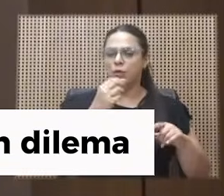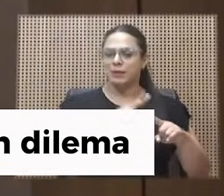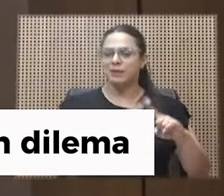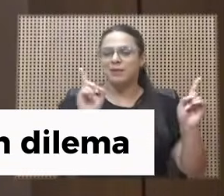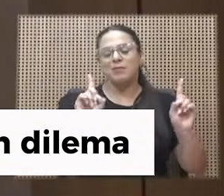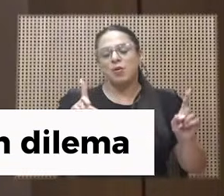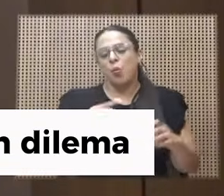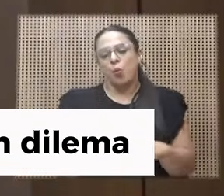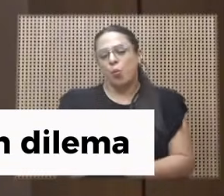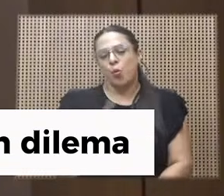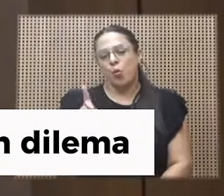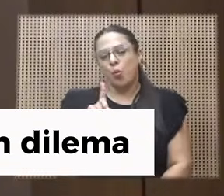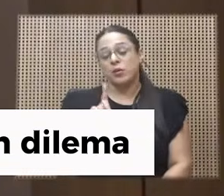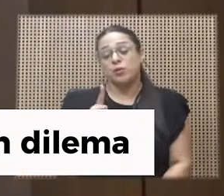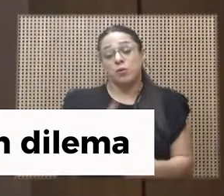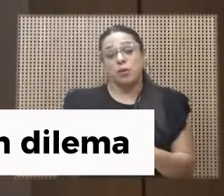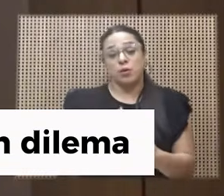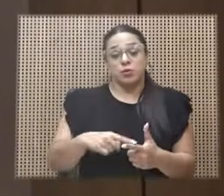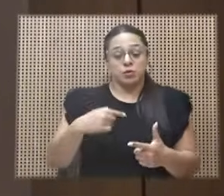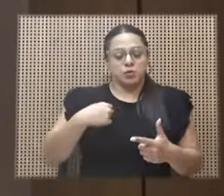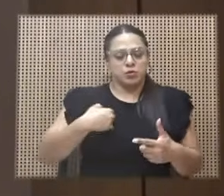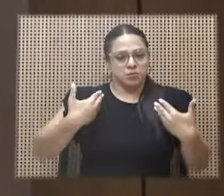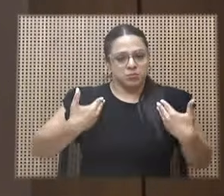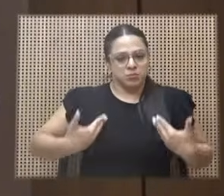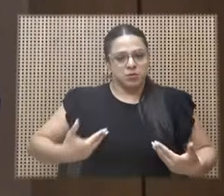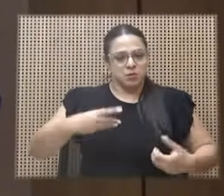aquí entonces esta diputación tiene un dilema.